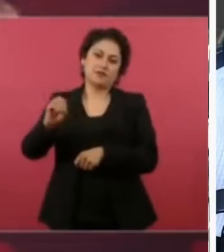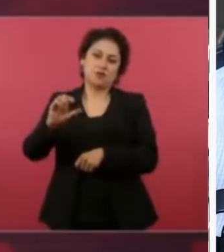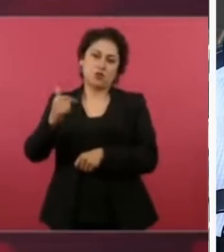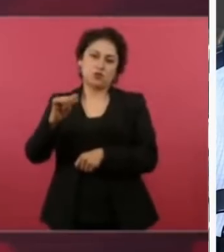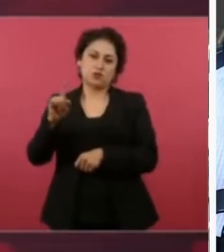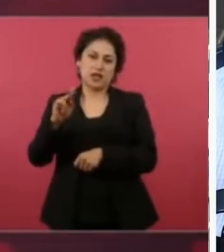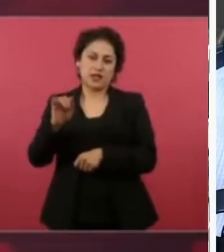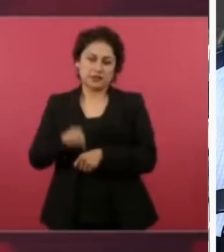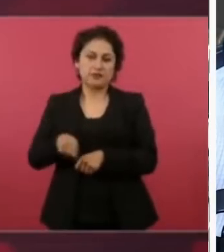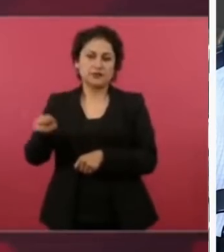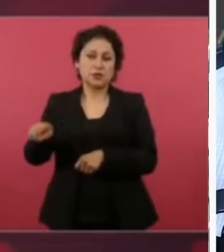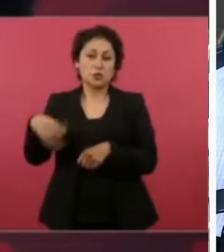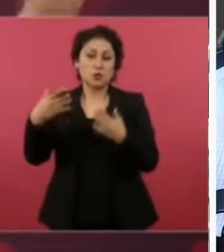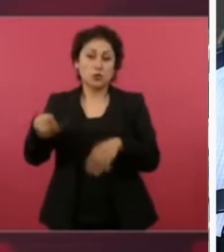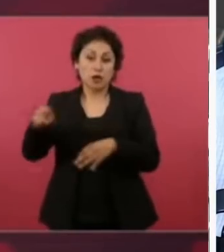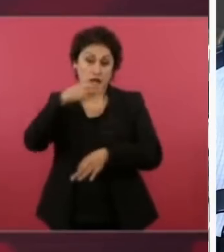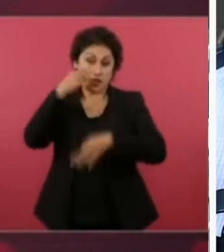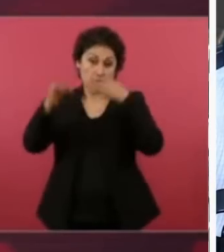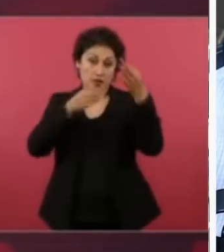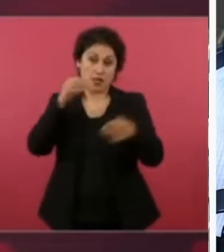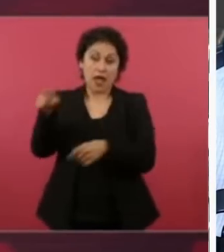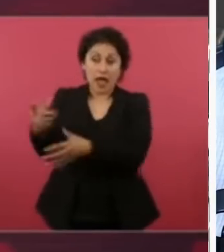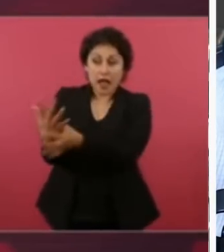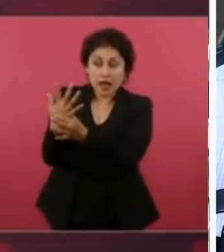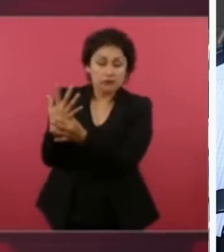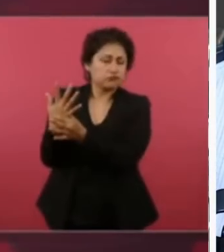nota, que no es él, pues,